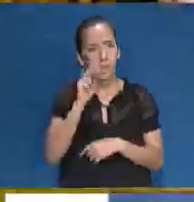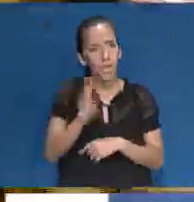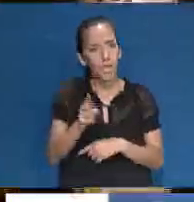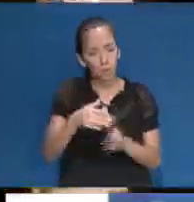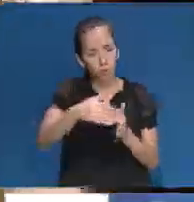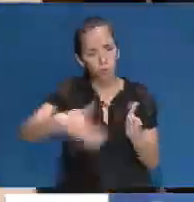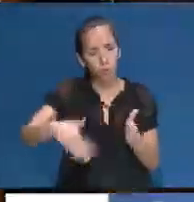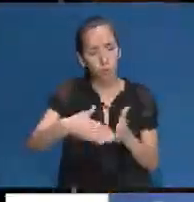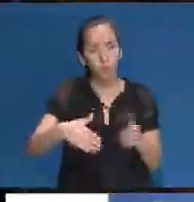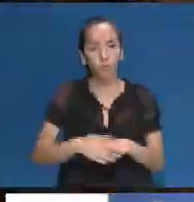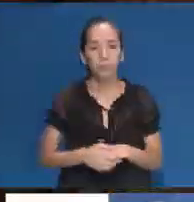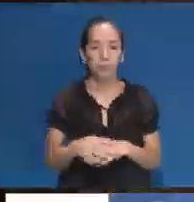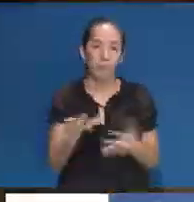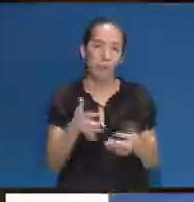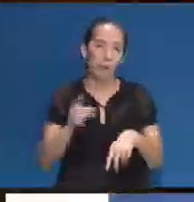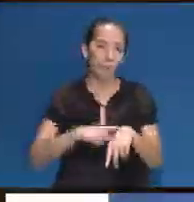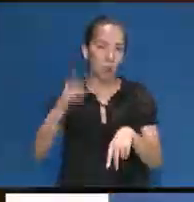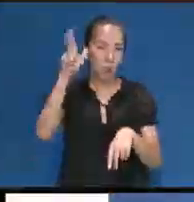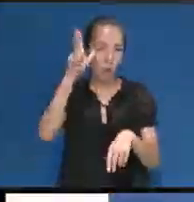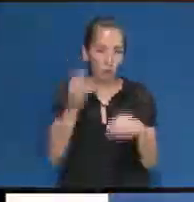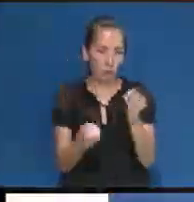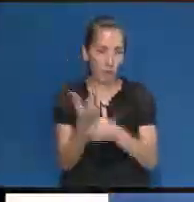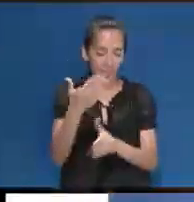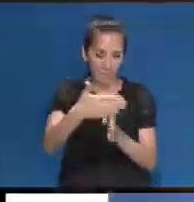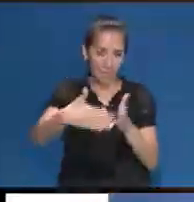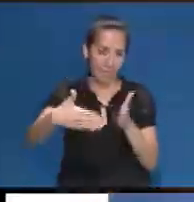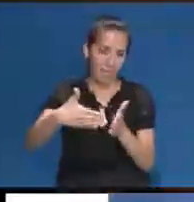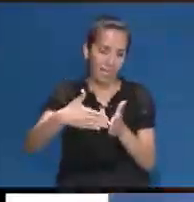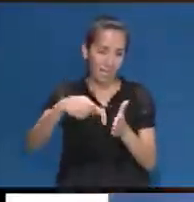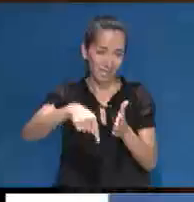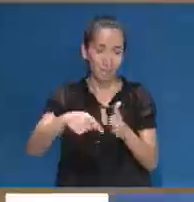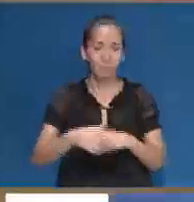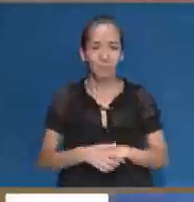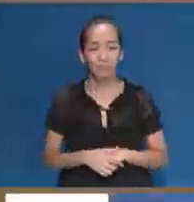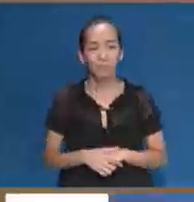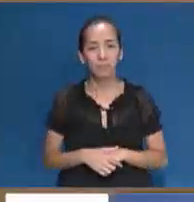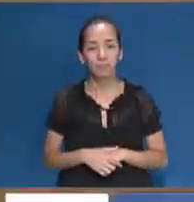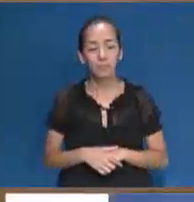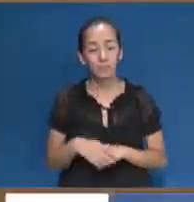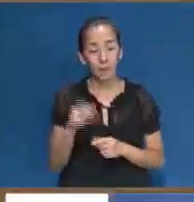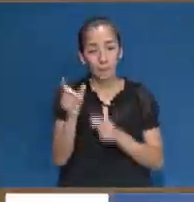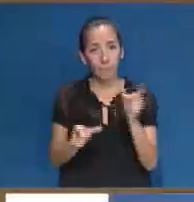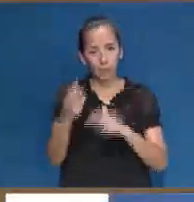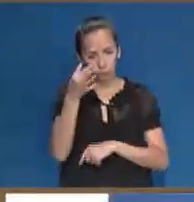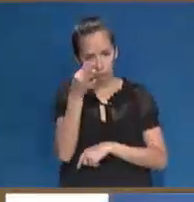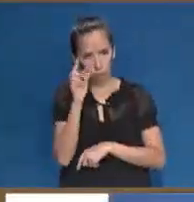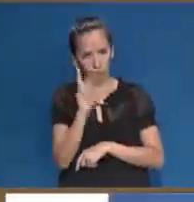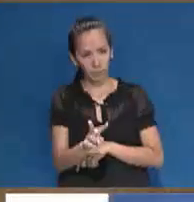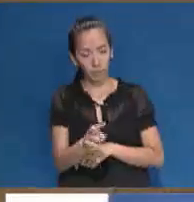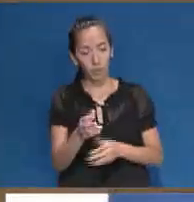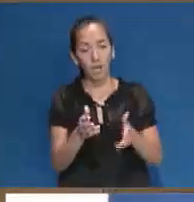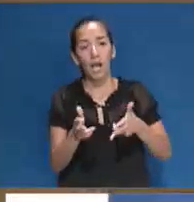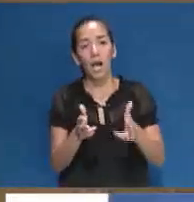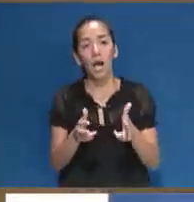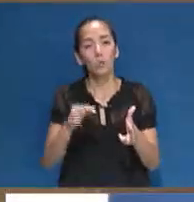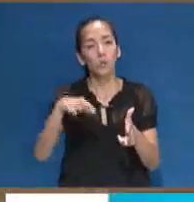El hecho sucedió alrededor de las 8 de la mañana en Félix Suárez y Pedro Molina de Guaymallén. Según testigos, el Peugeot, que era ocupado